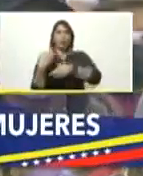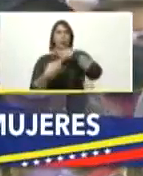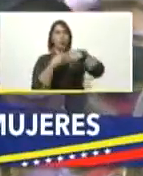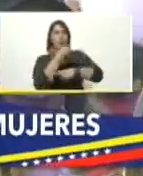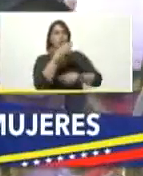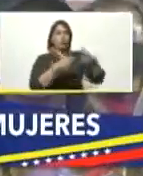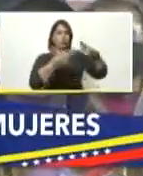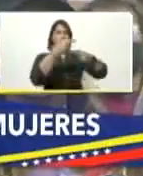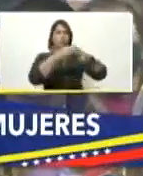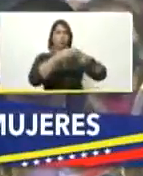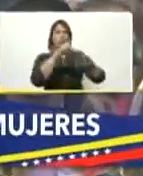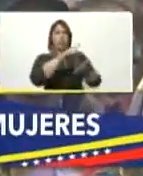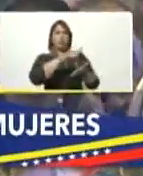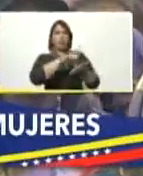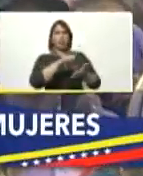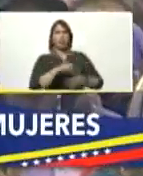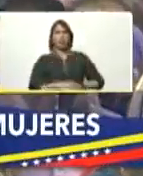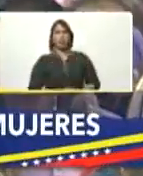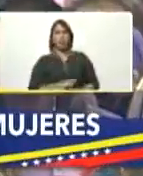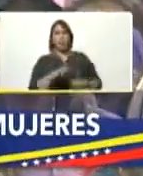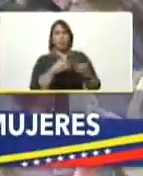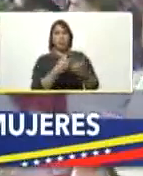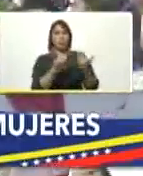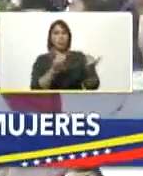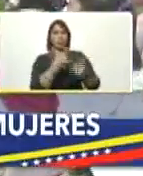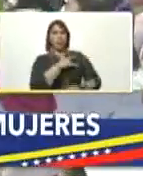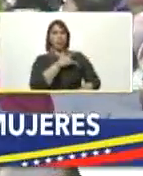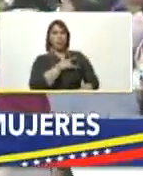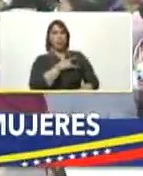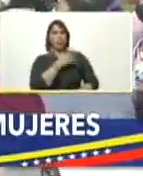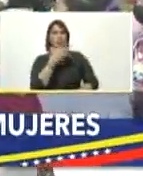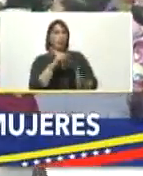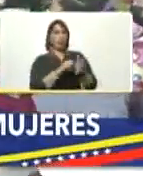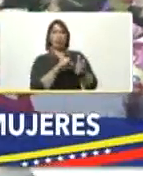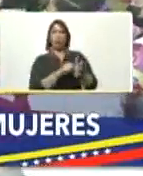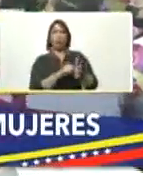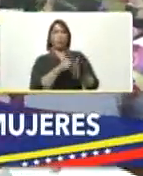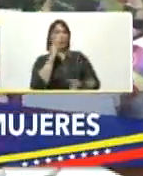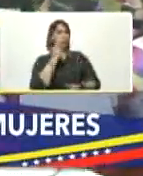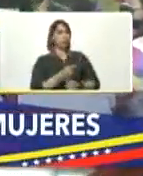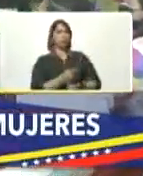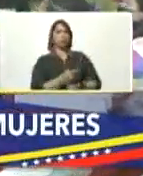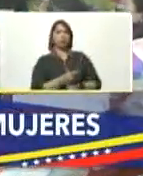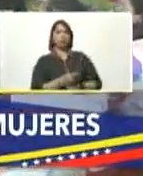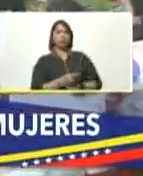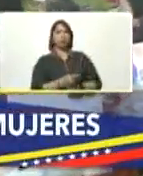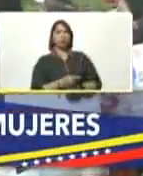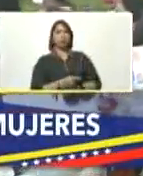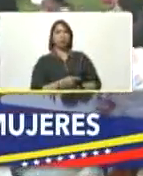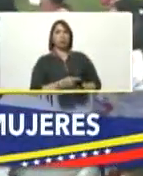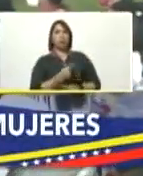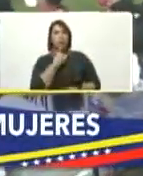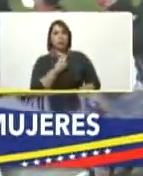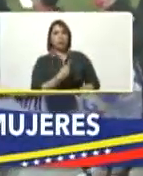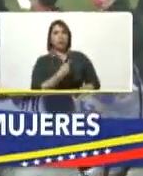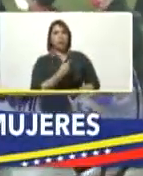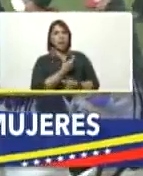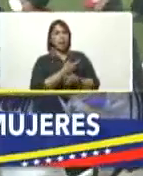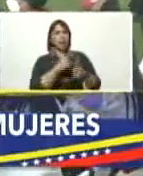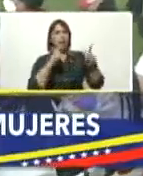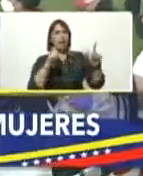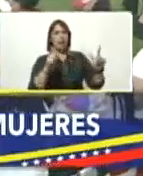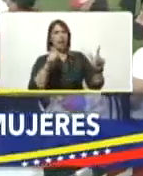construyendo desde el liceo hasta ahorita, hasta la universidad y a donde nos corresponda estar. Que él decía, la liberación de